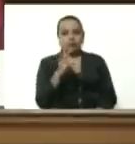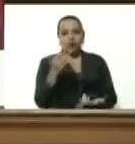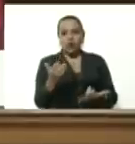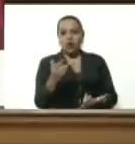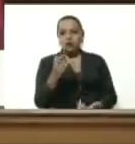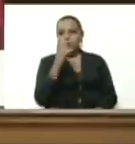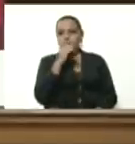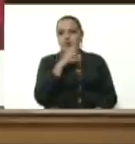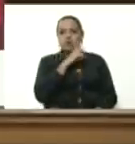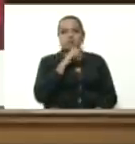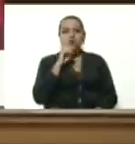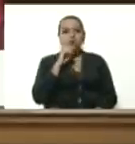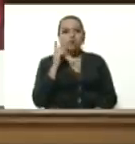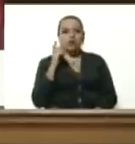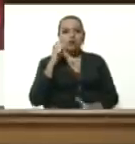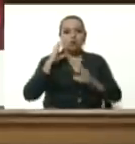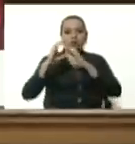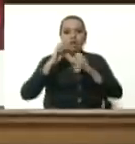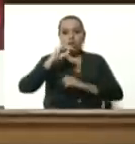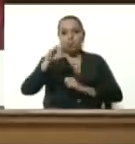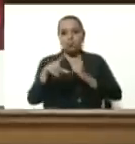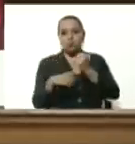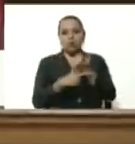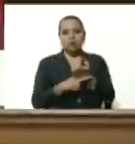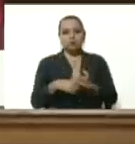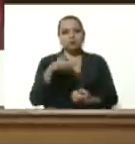en sus comunicados a Juanito Limaña.